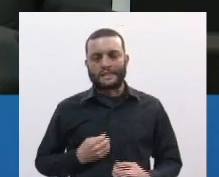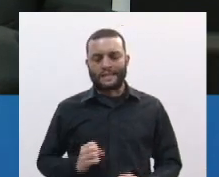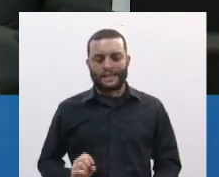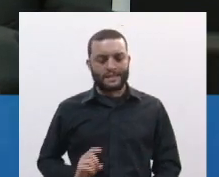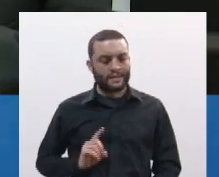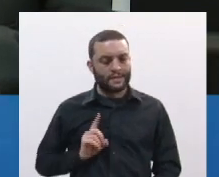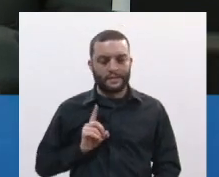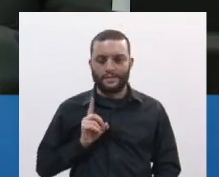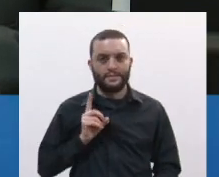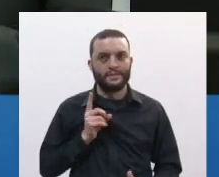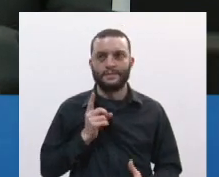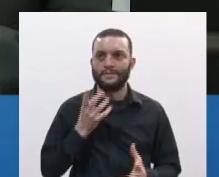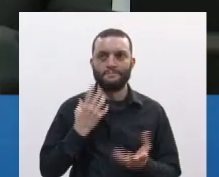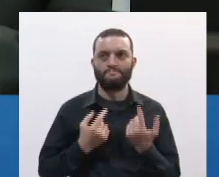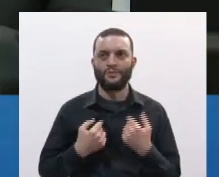que